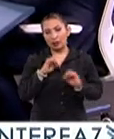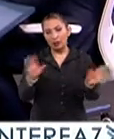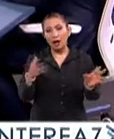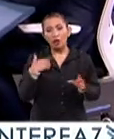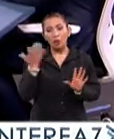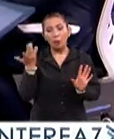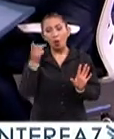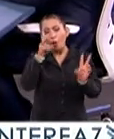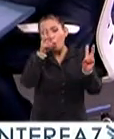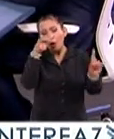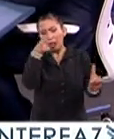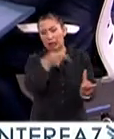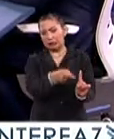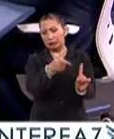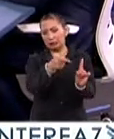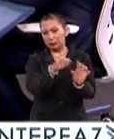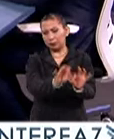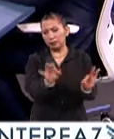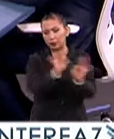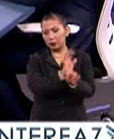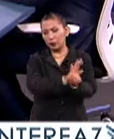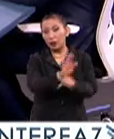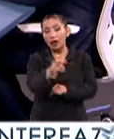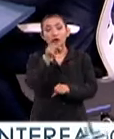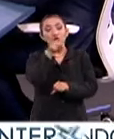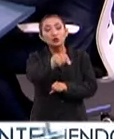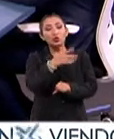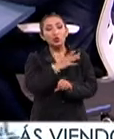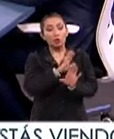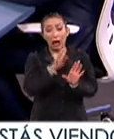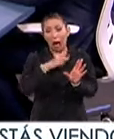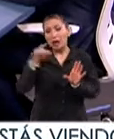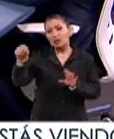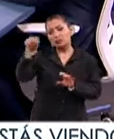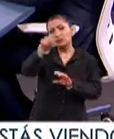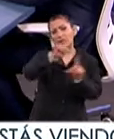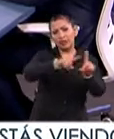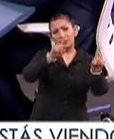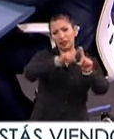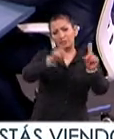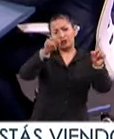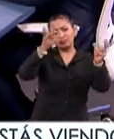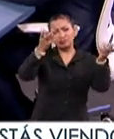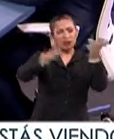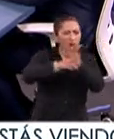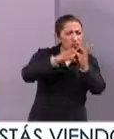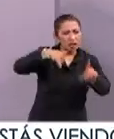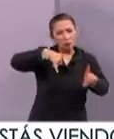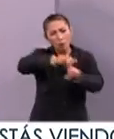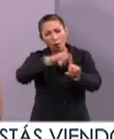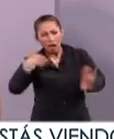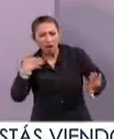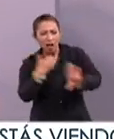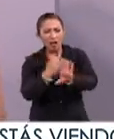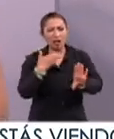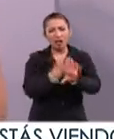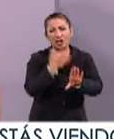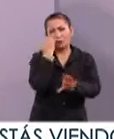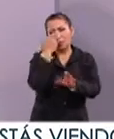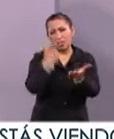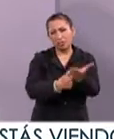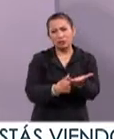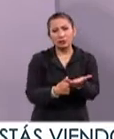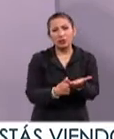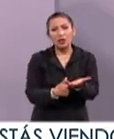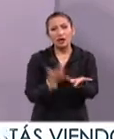que estamos tocando un punto muy importante que es cómo detectar, porque hay muchos diferentes casos de bullying y de acoso escolar, ¿no? Y